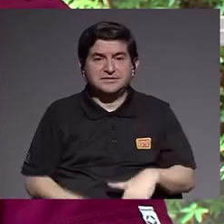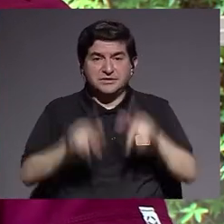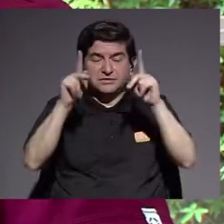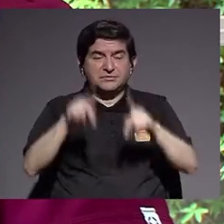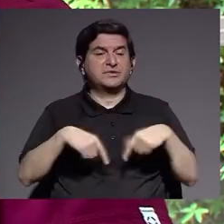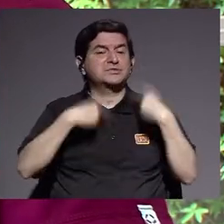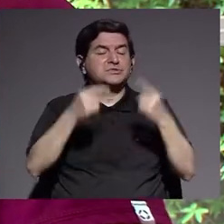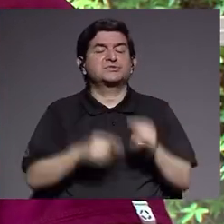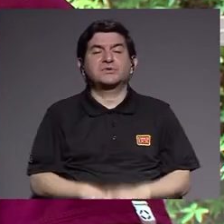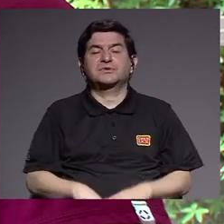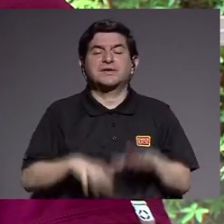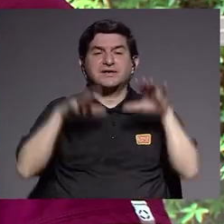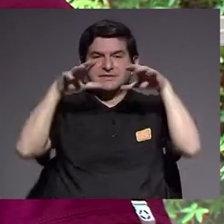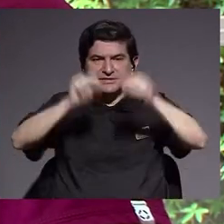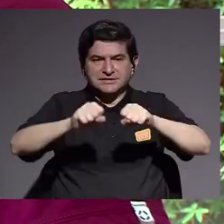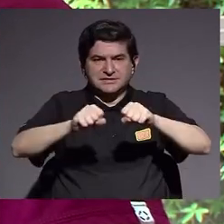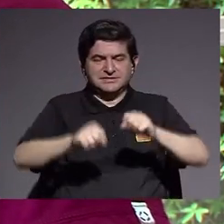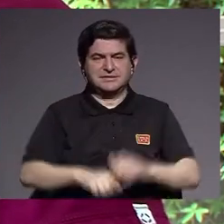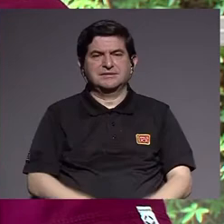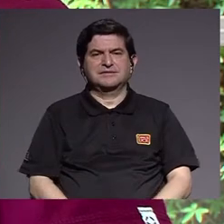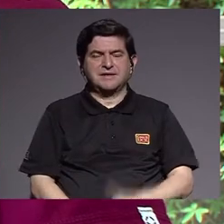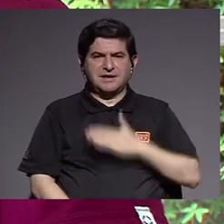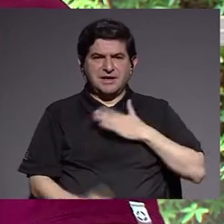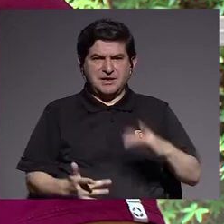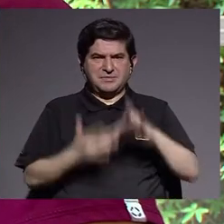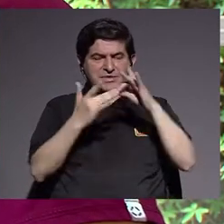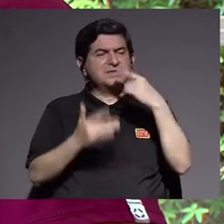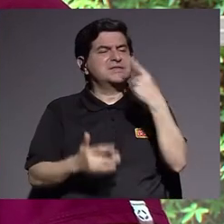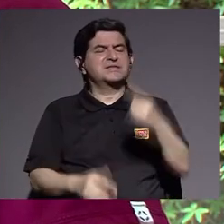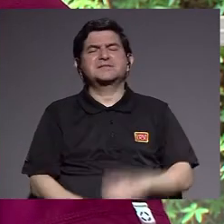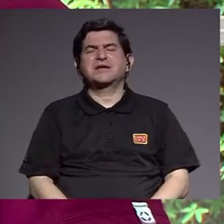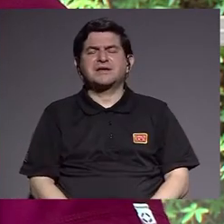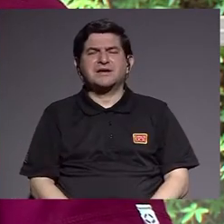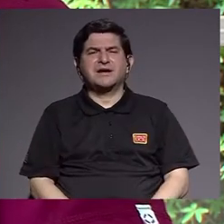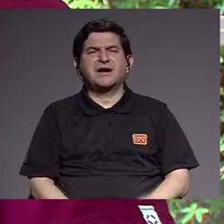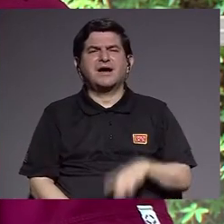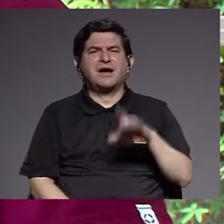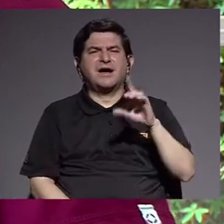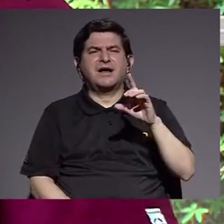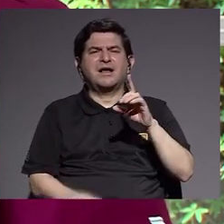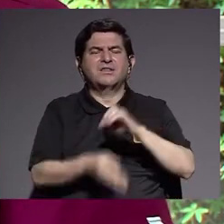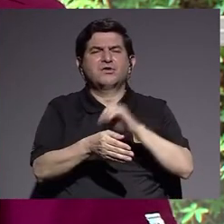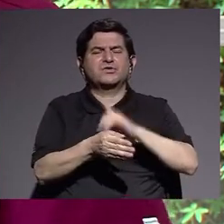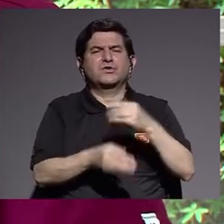los presentes en la consulta y digamos al menos en la especialidad dr